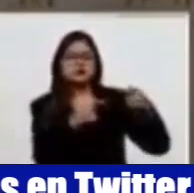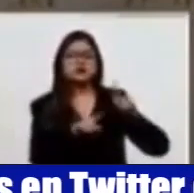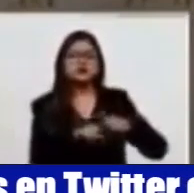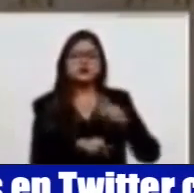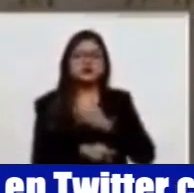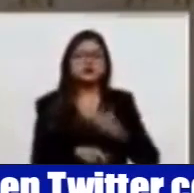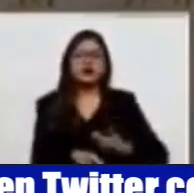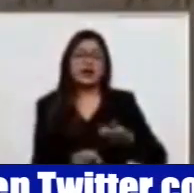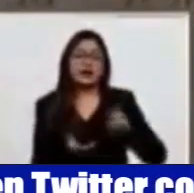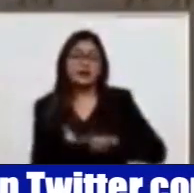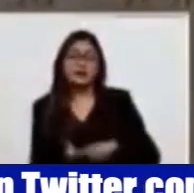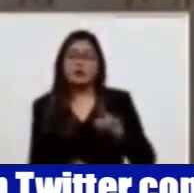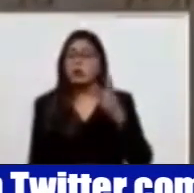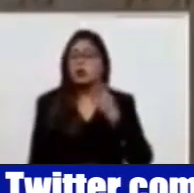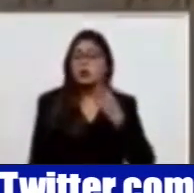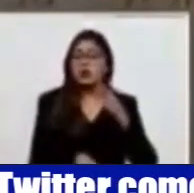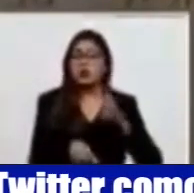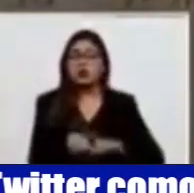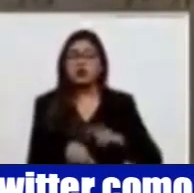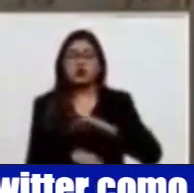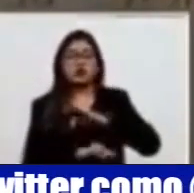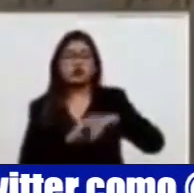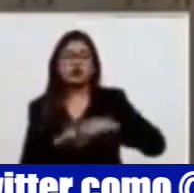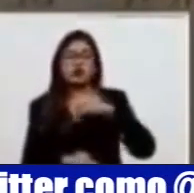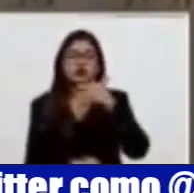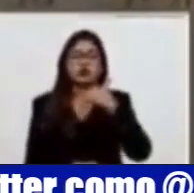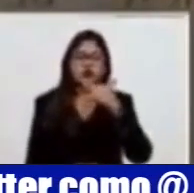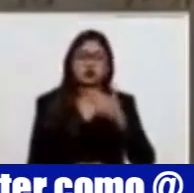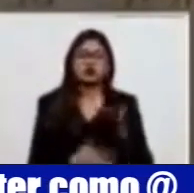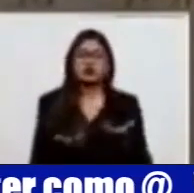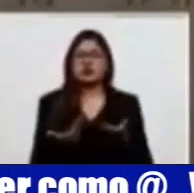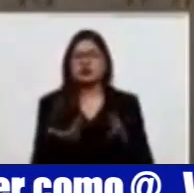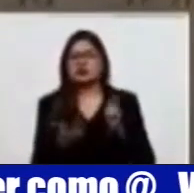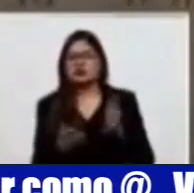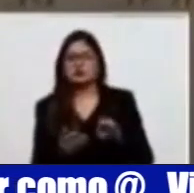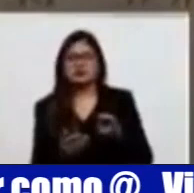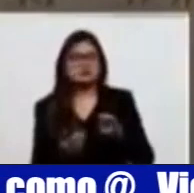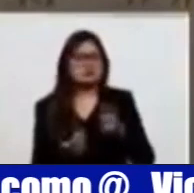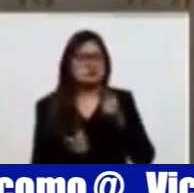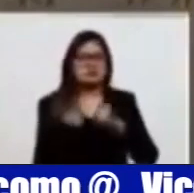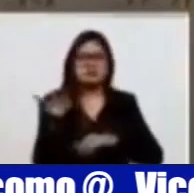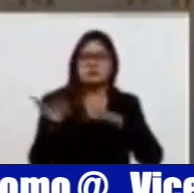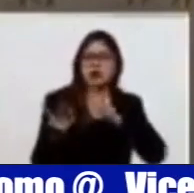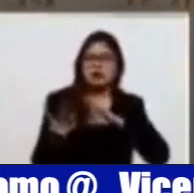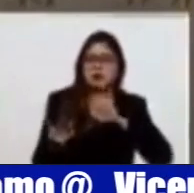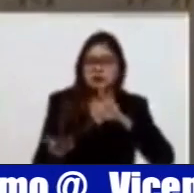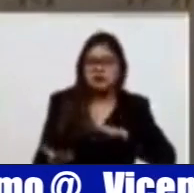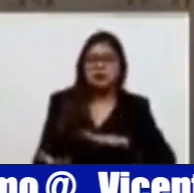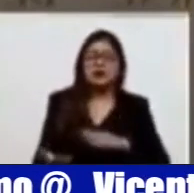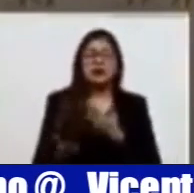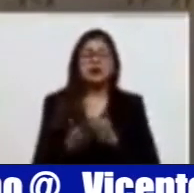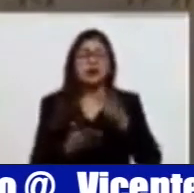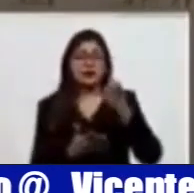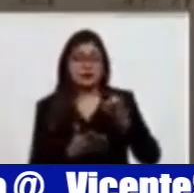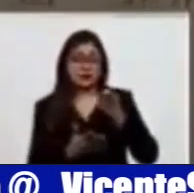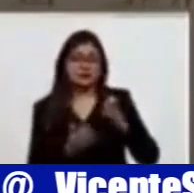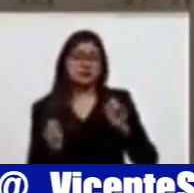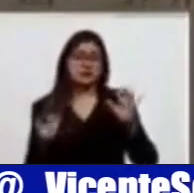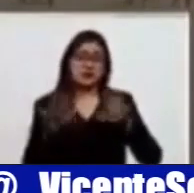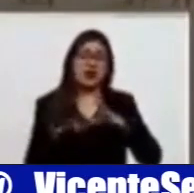hecho la Procuraduría era parcial. Y esta sentencia, que fue muy celebrada incluso por